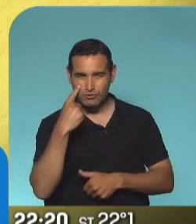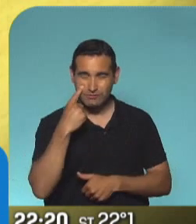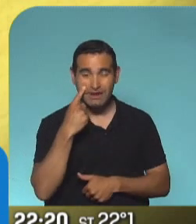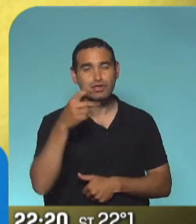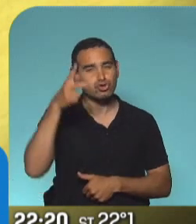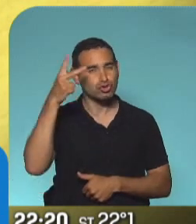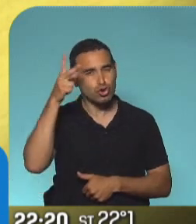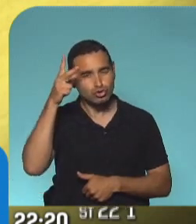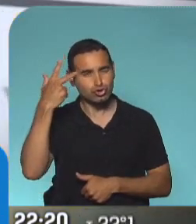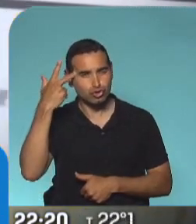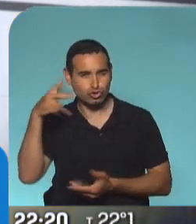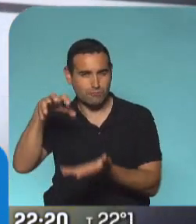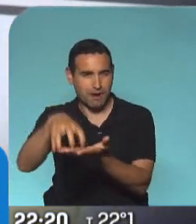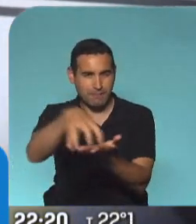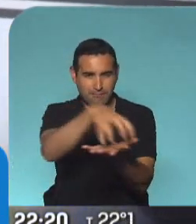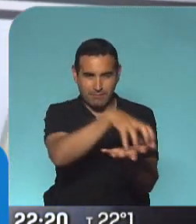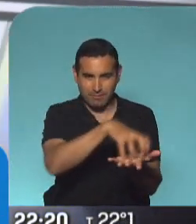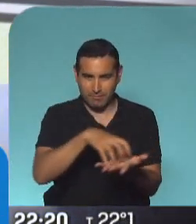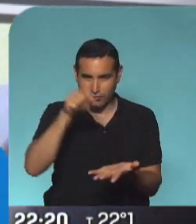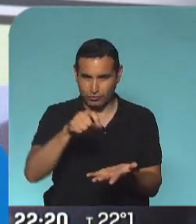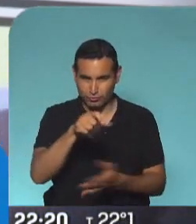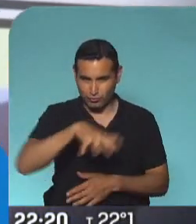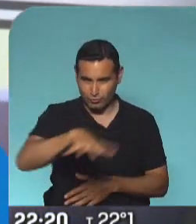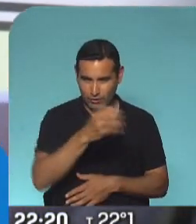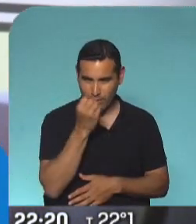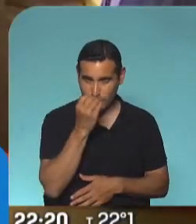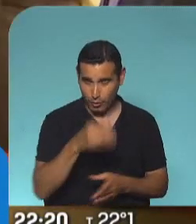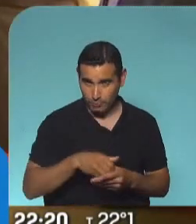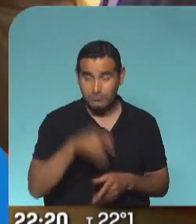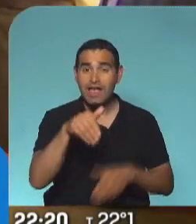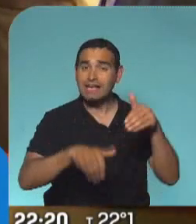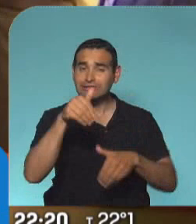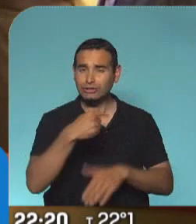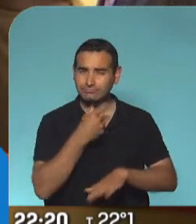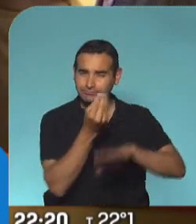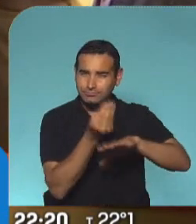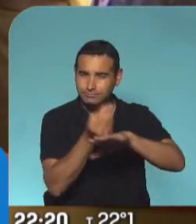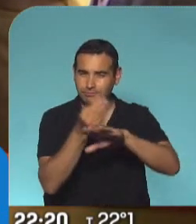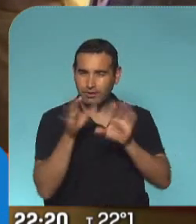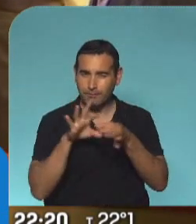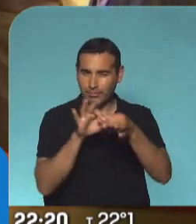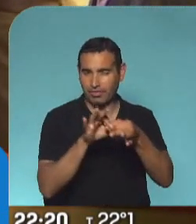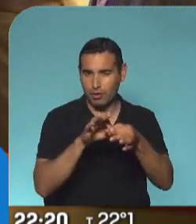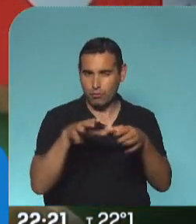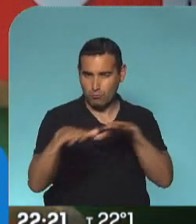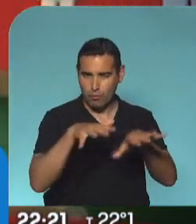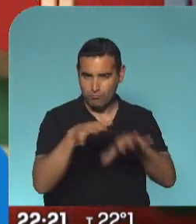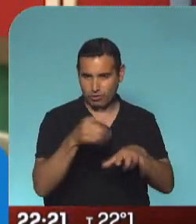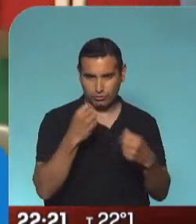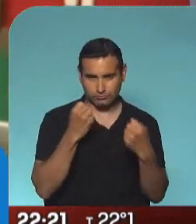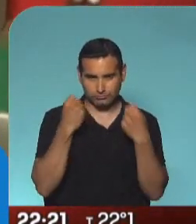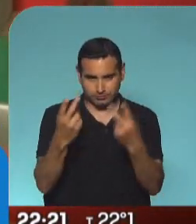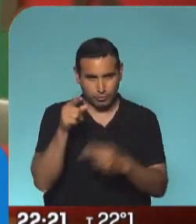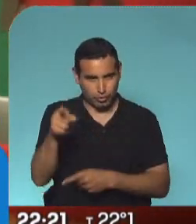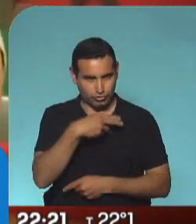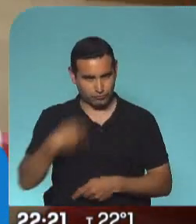18 distritos de la región administrativa especial. En estas elecciones, los candidatos vinculados al movimiento que rechaza los intentos del gobierno chino